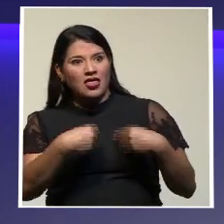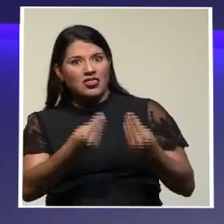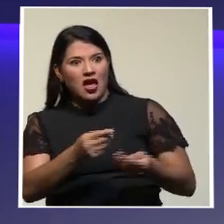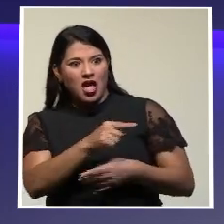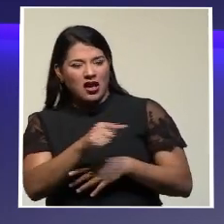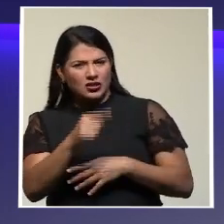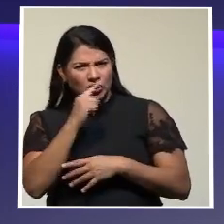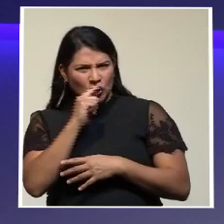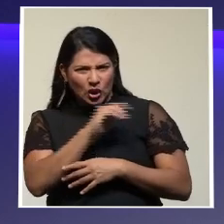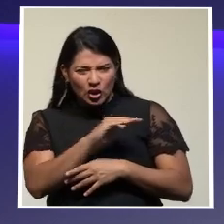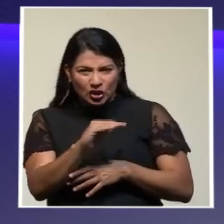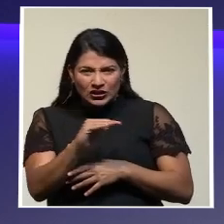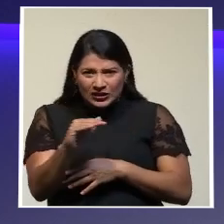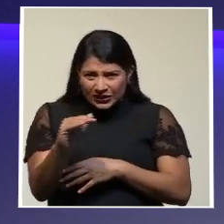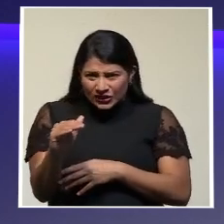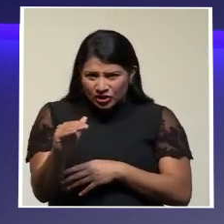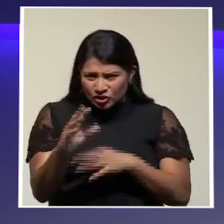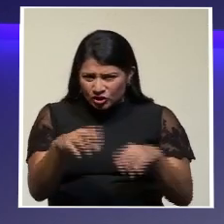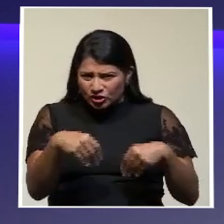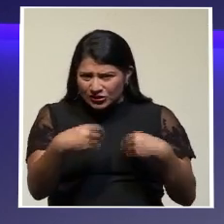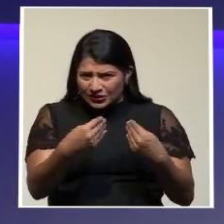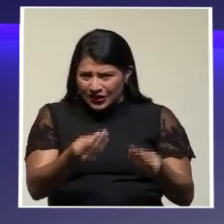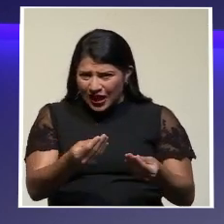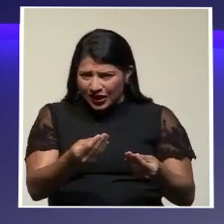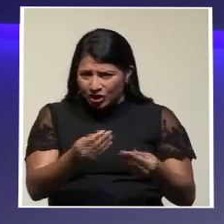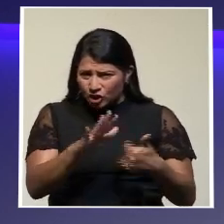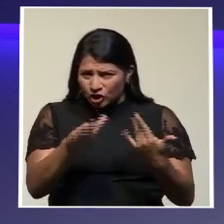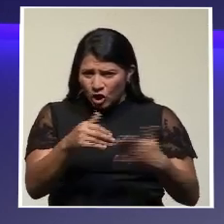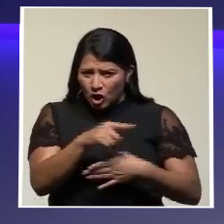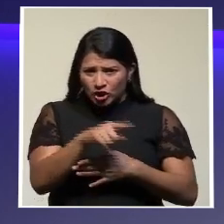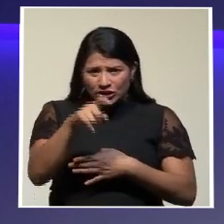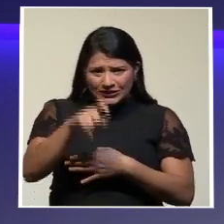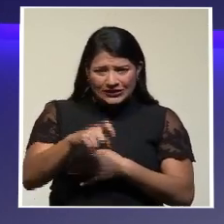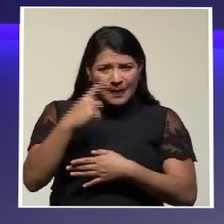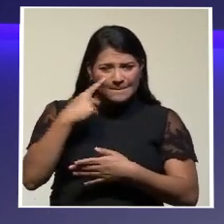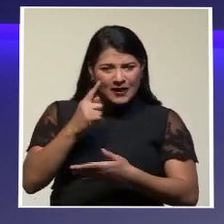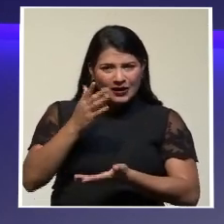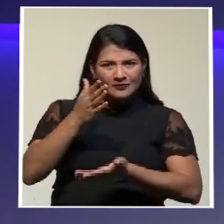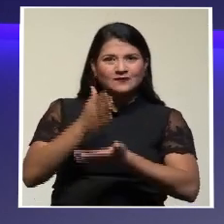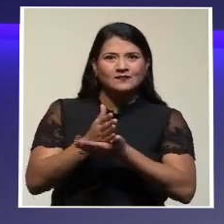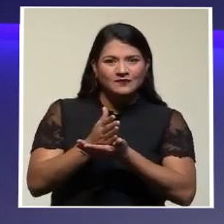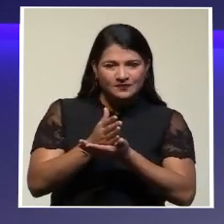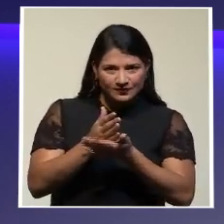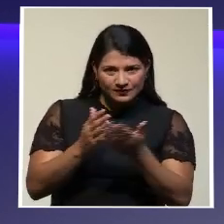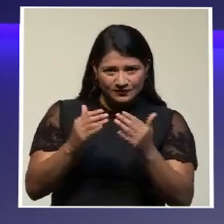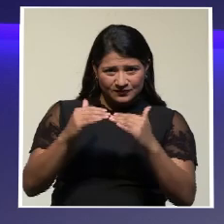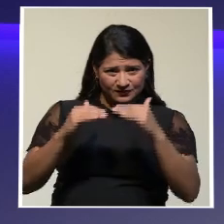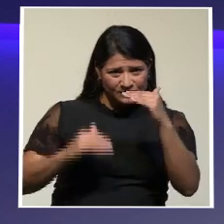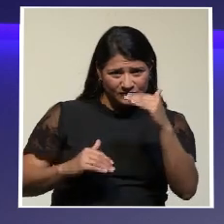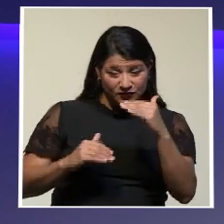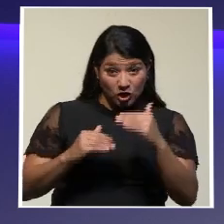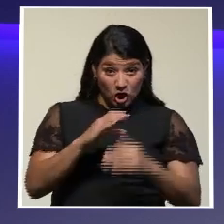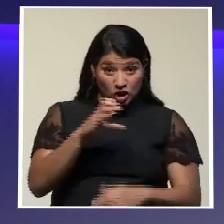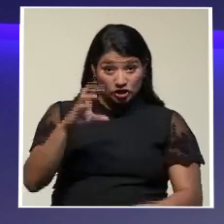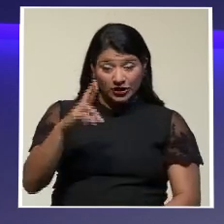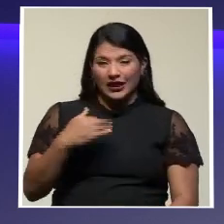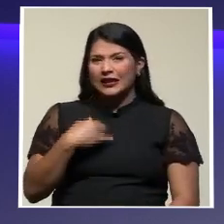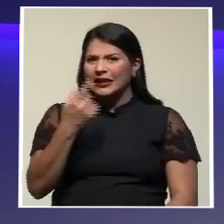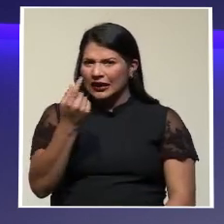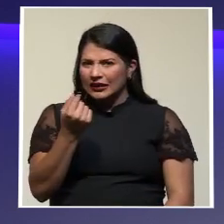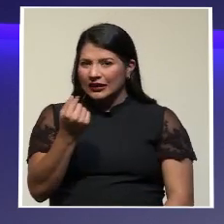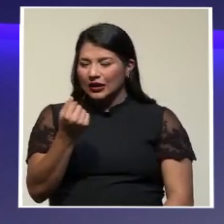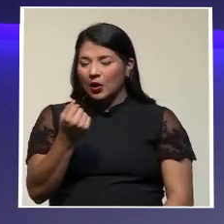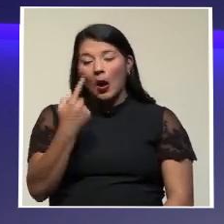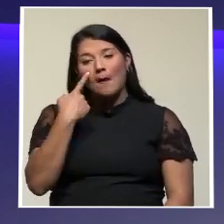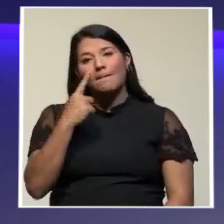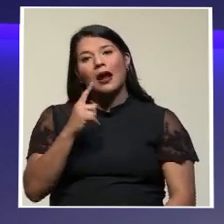niños de los recursos que necesitan para superar la exclusión? ¿Tiene el país el dinero para hacer esto? Para